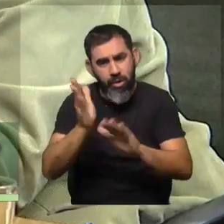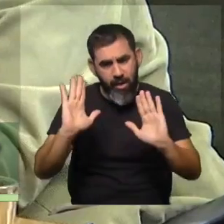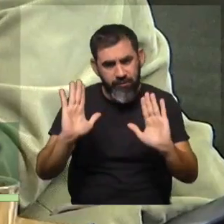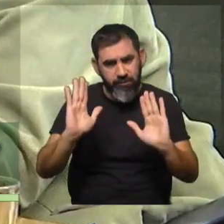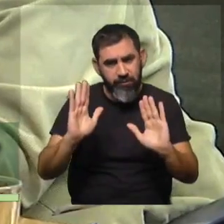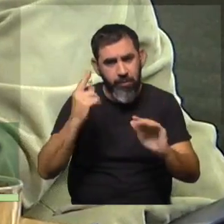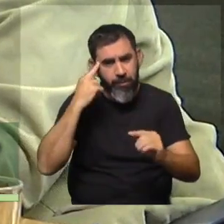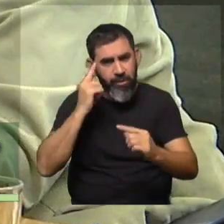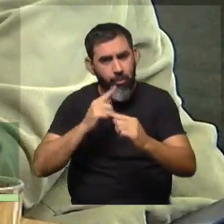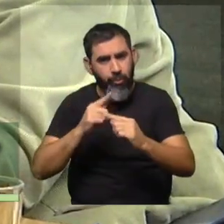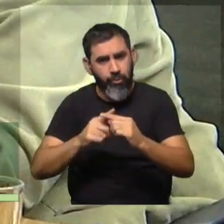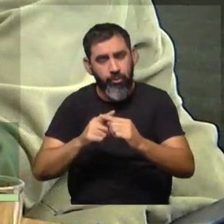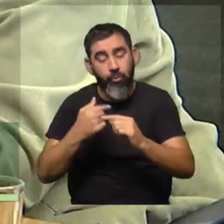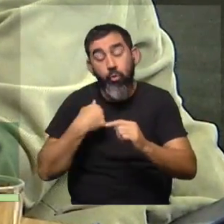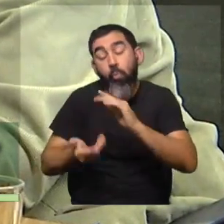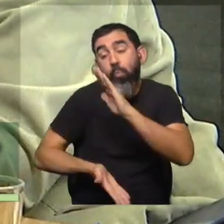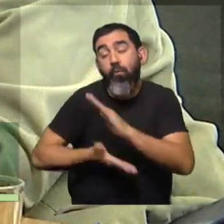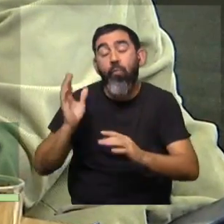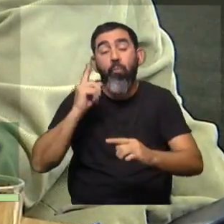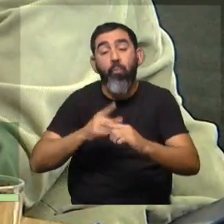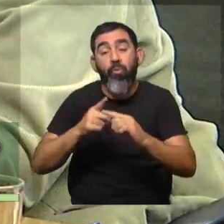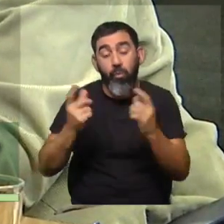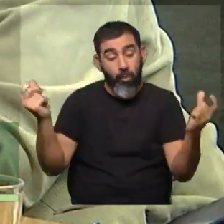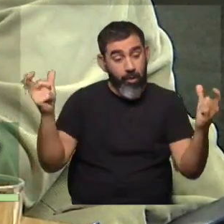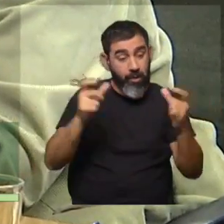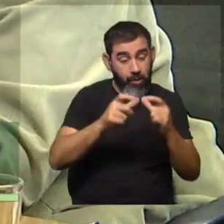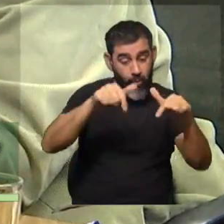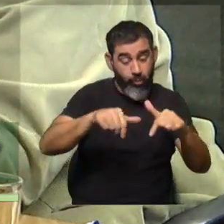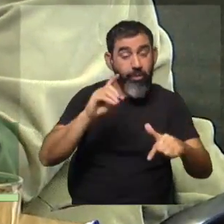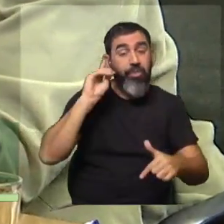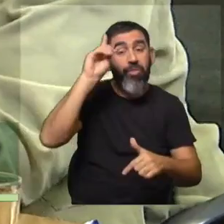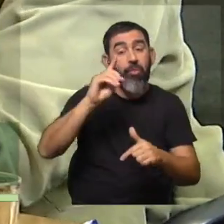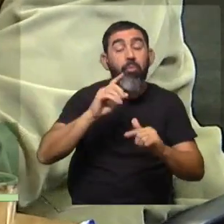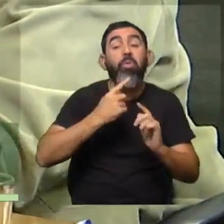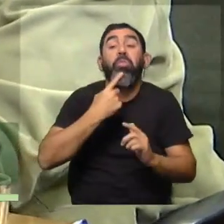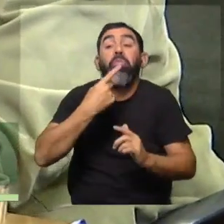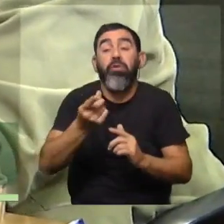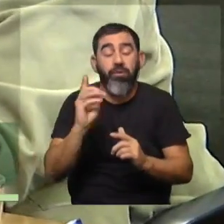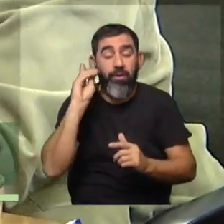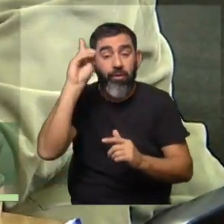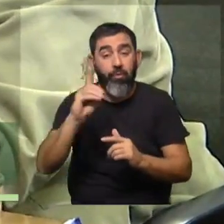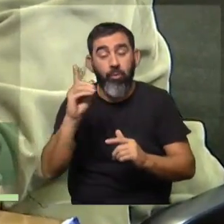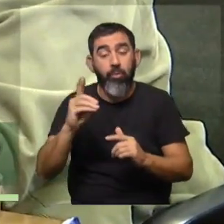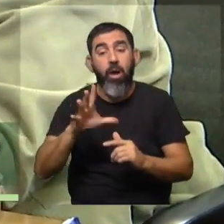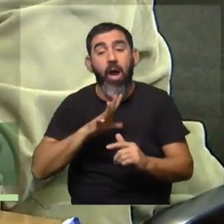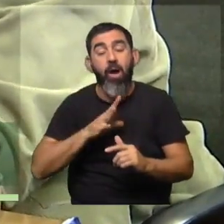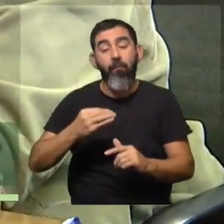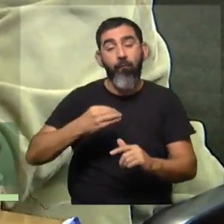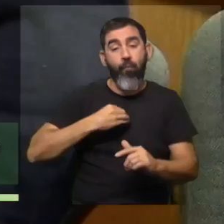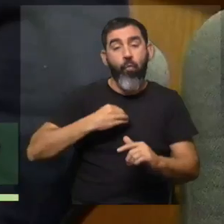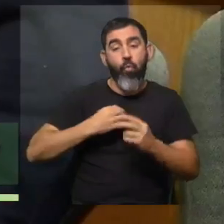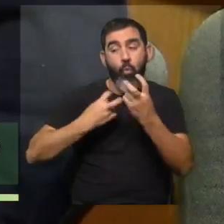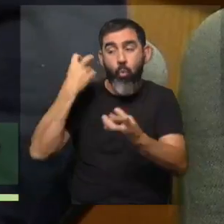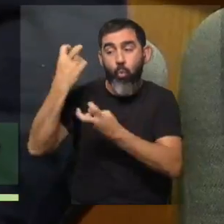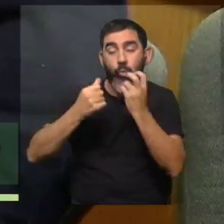optimismo hoy yo me voy con el optimismo de haber venido una reunión en donde los legisladores dicen que tienen la voluntad de encontrar